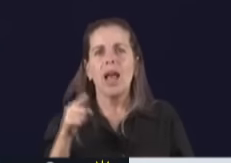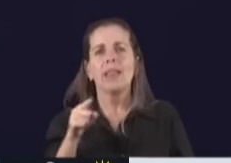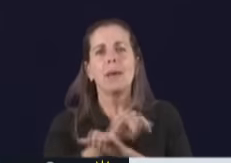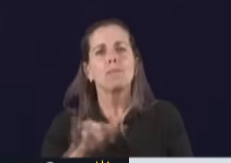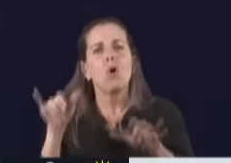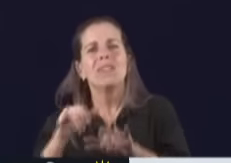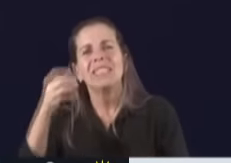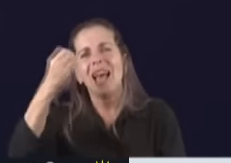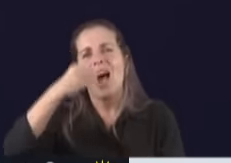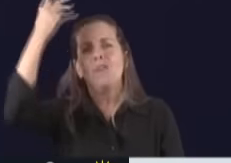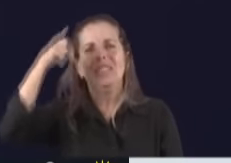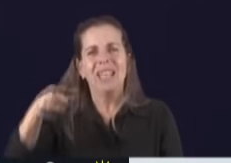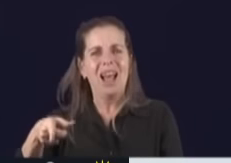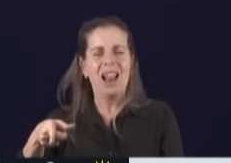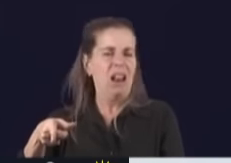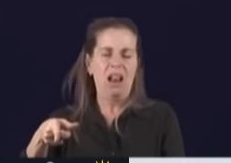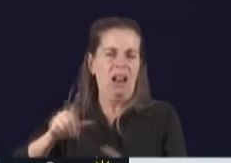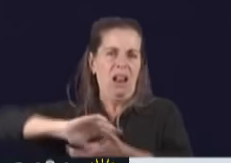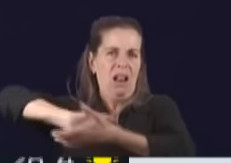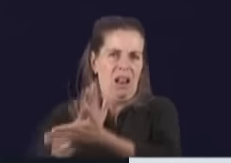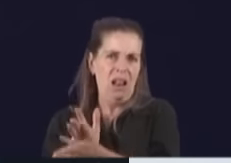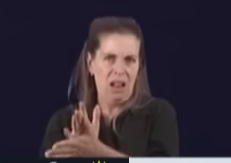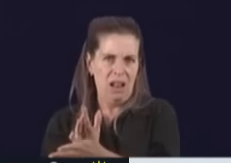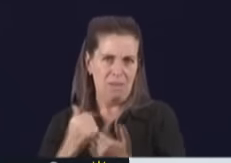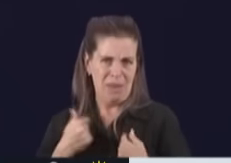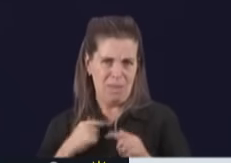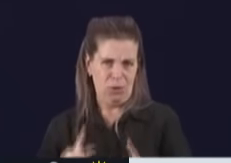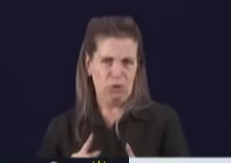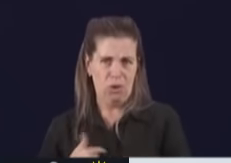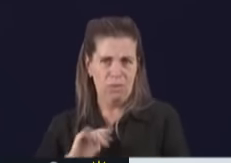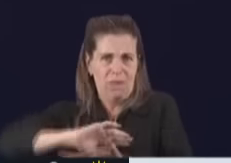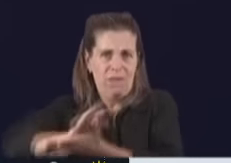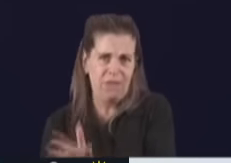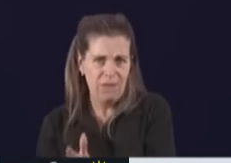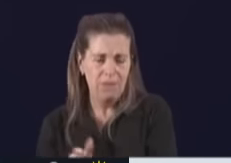es quien ejecutaba estos